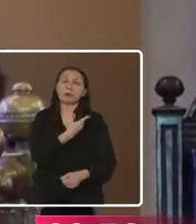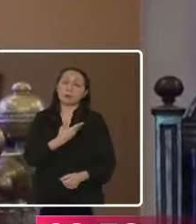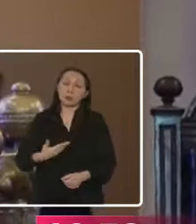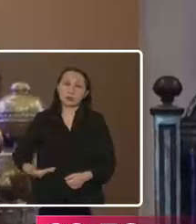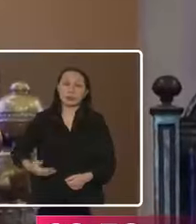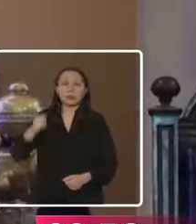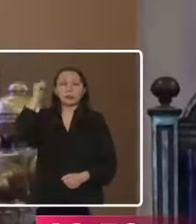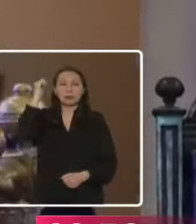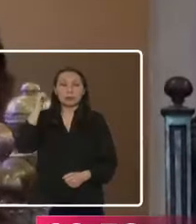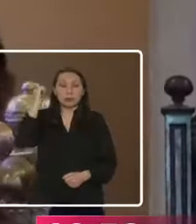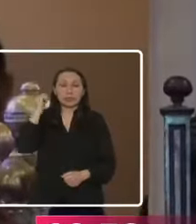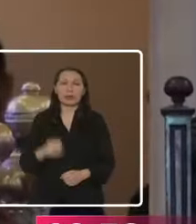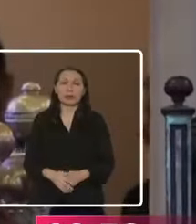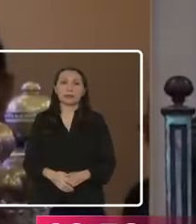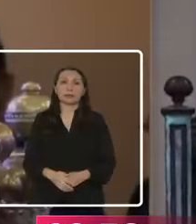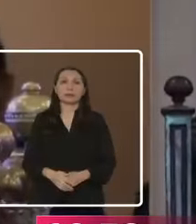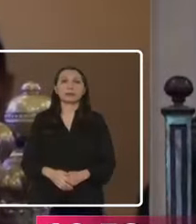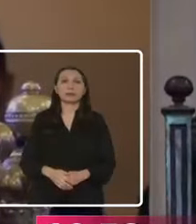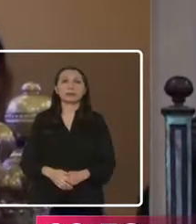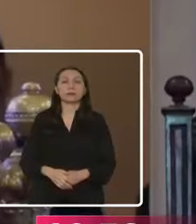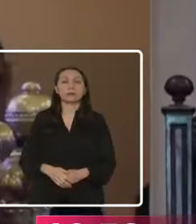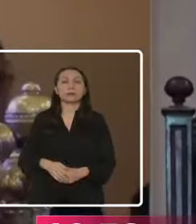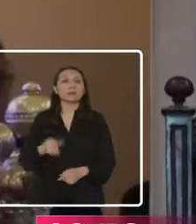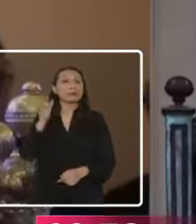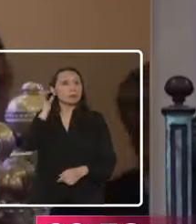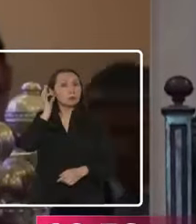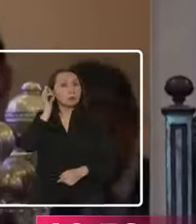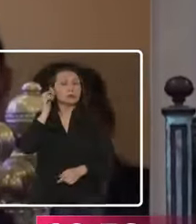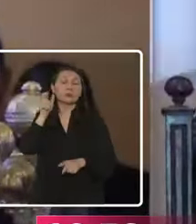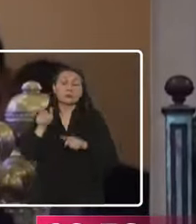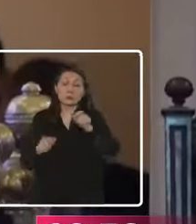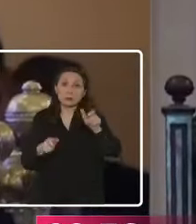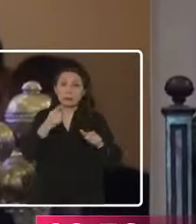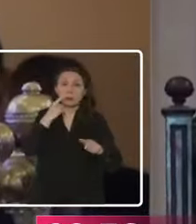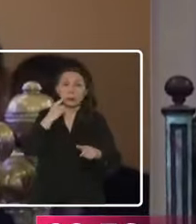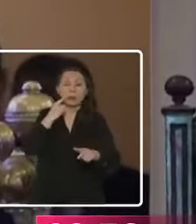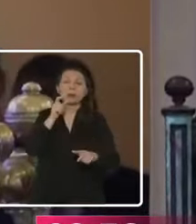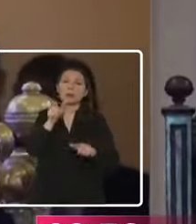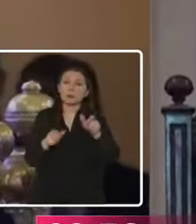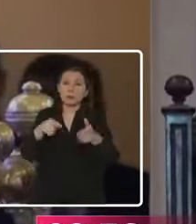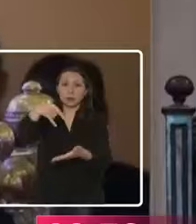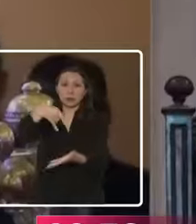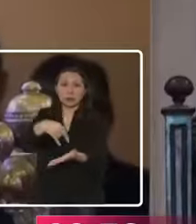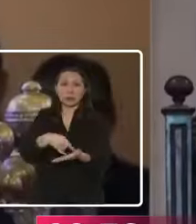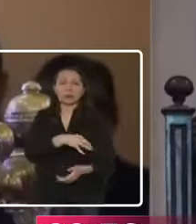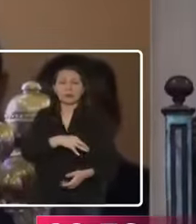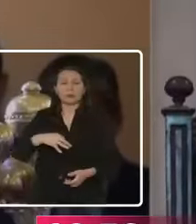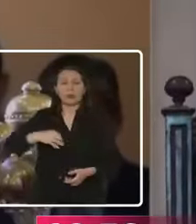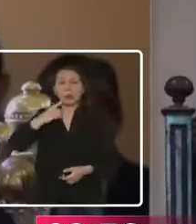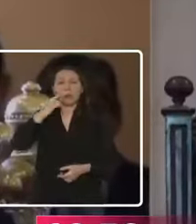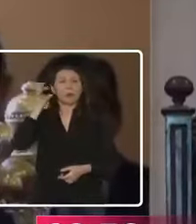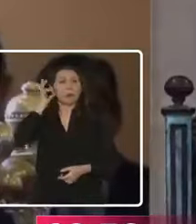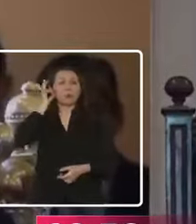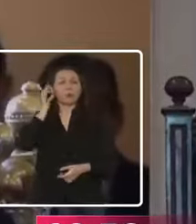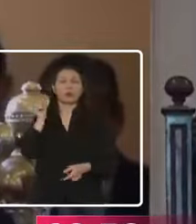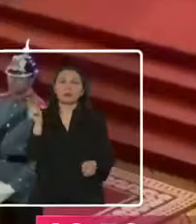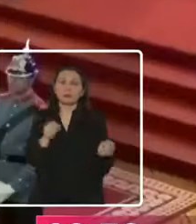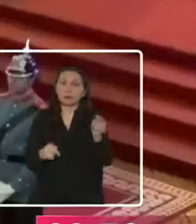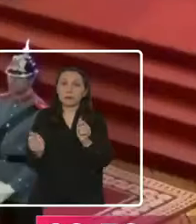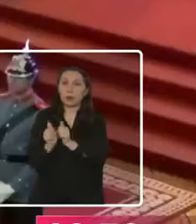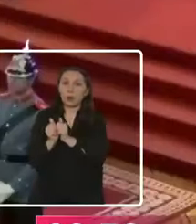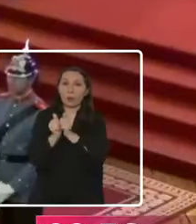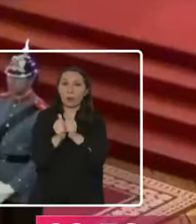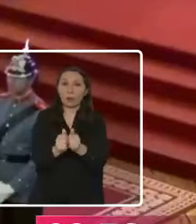presidente Piñera. Señoras parlamentarias y parlamentarios, señores ministras y ministros que nos